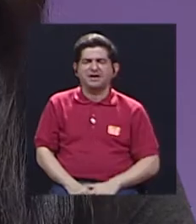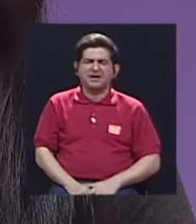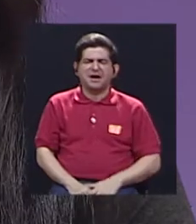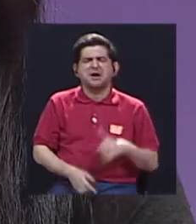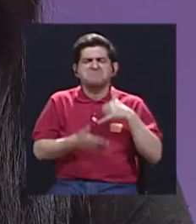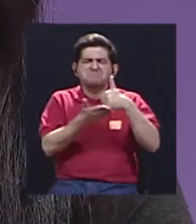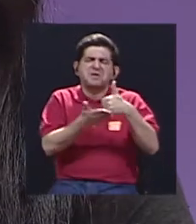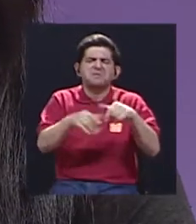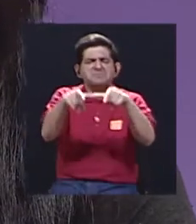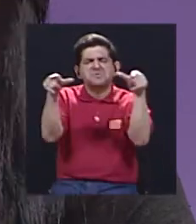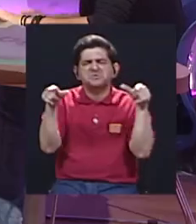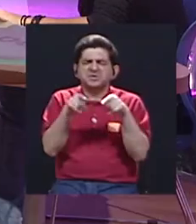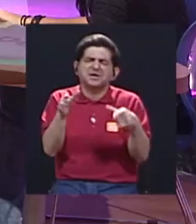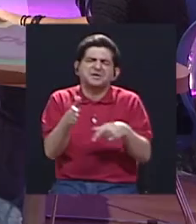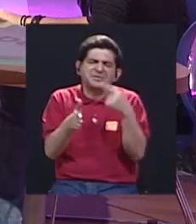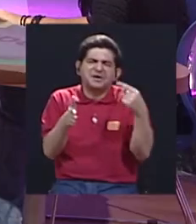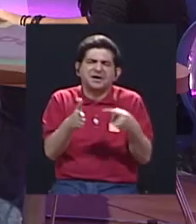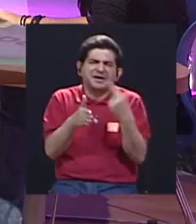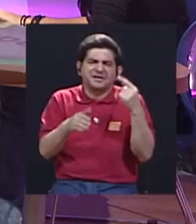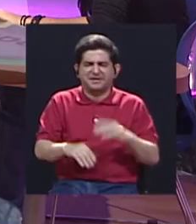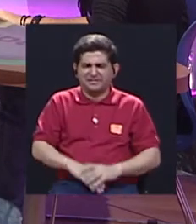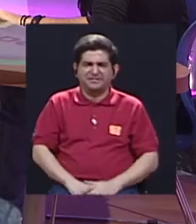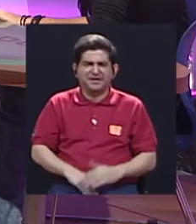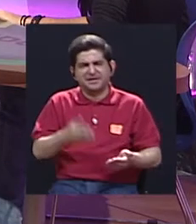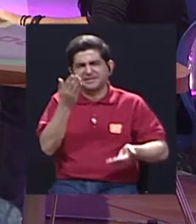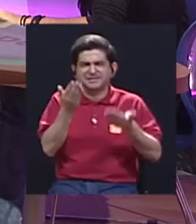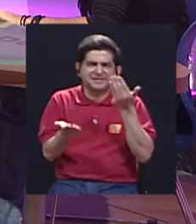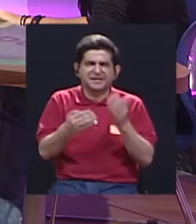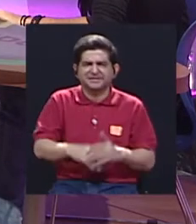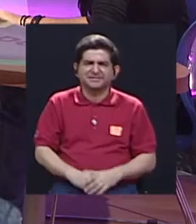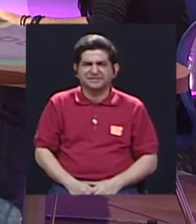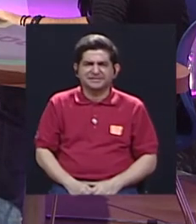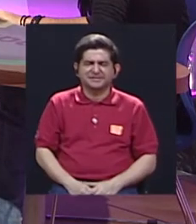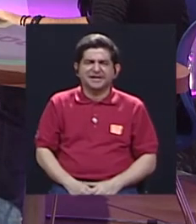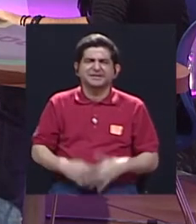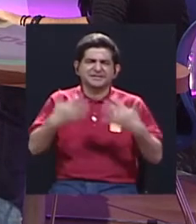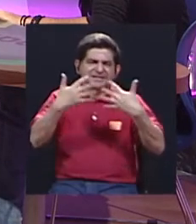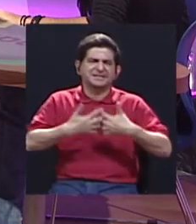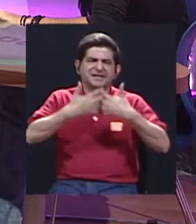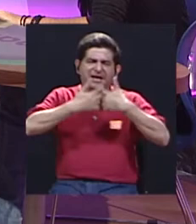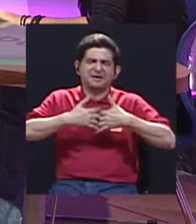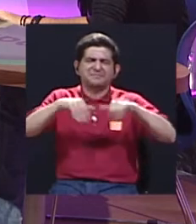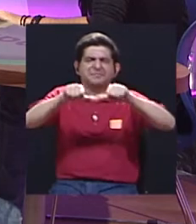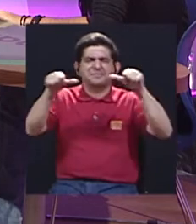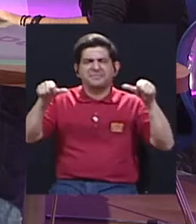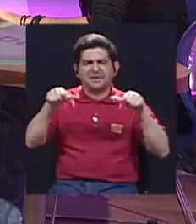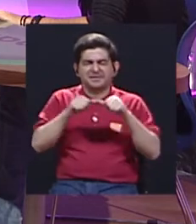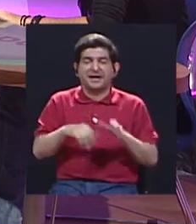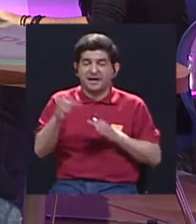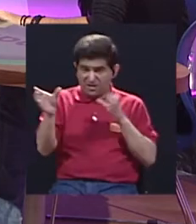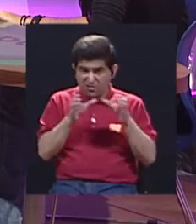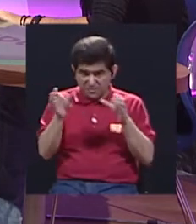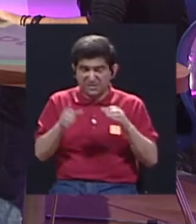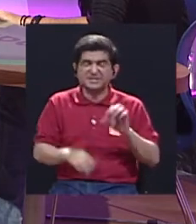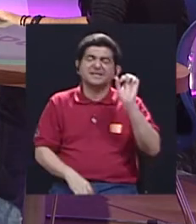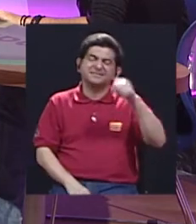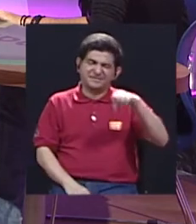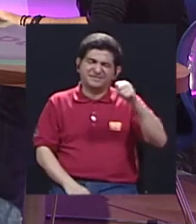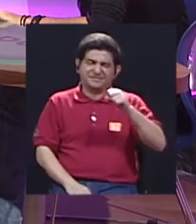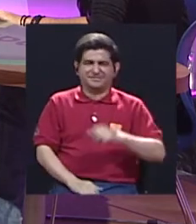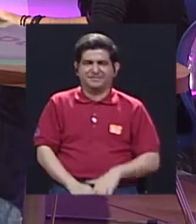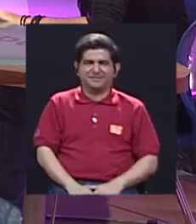o premios, vamos a decir, de empresariales, ¿verdad? De eventos empresariales,